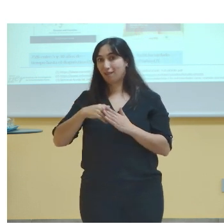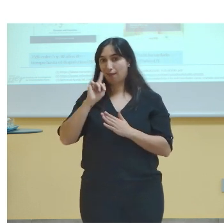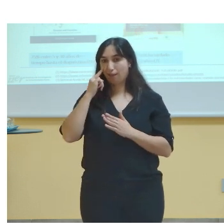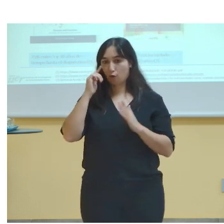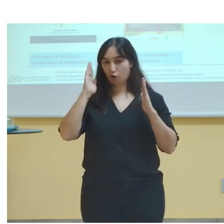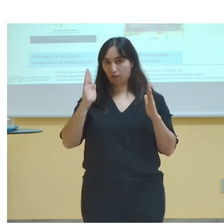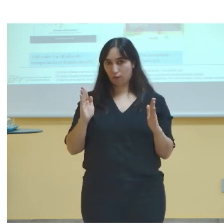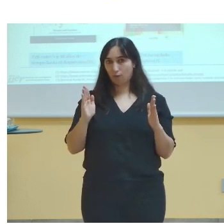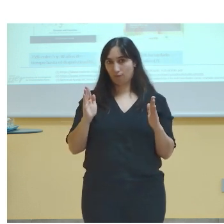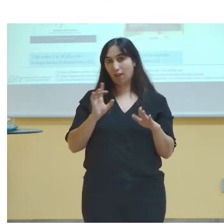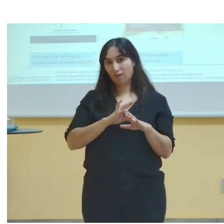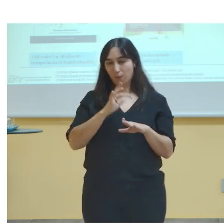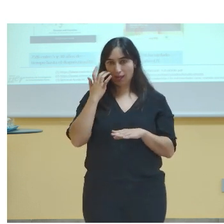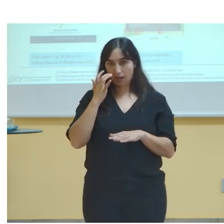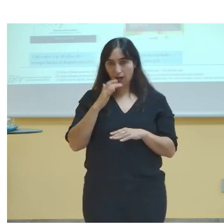de enfermedad rara.